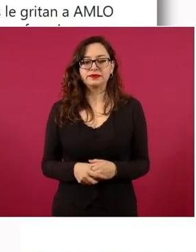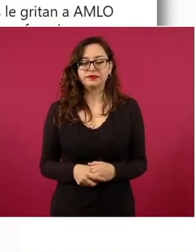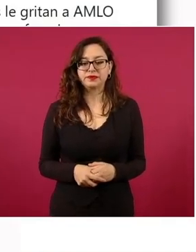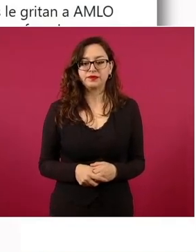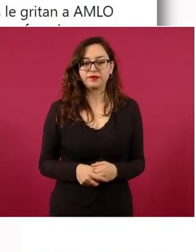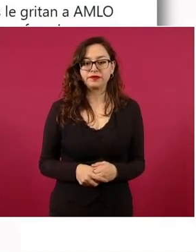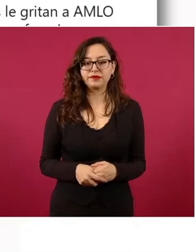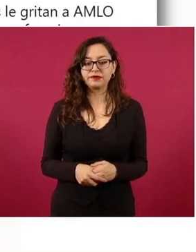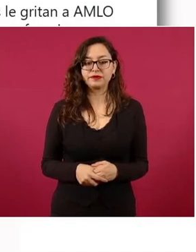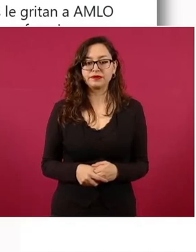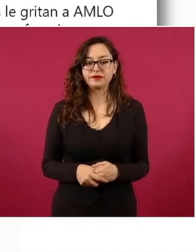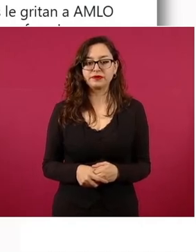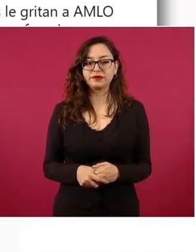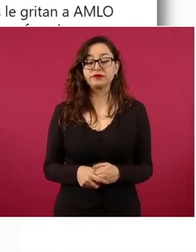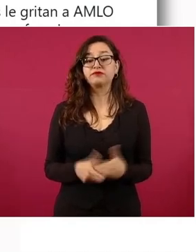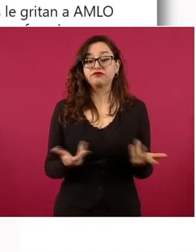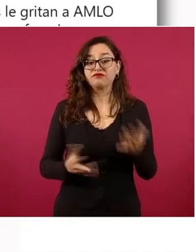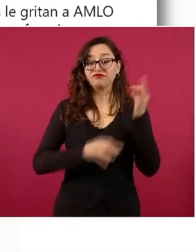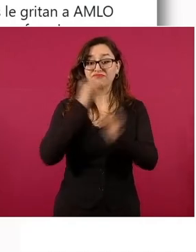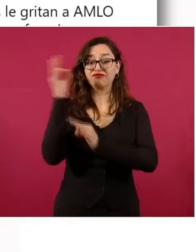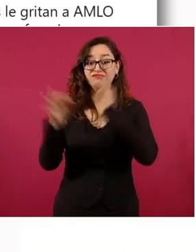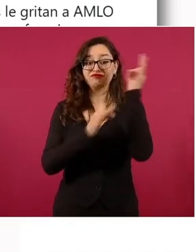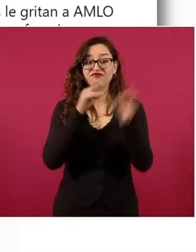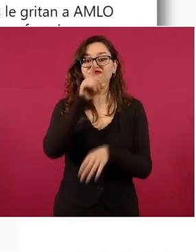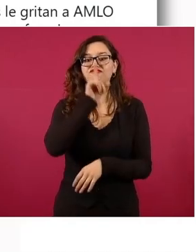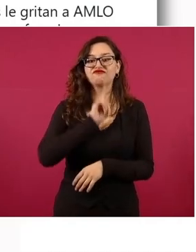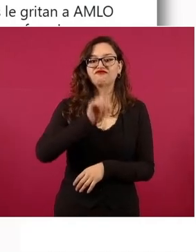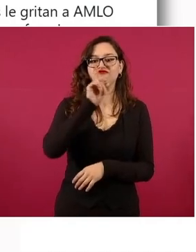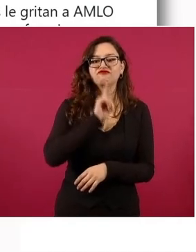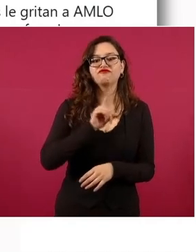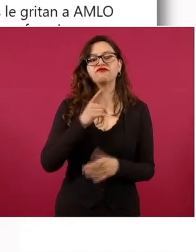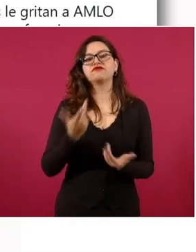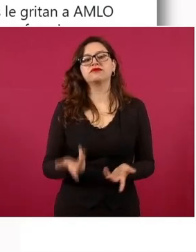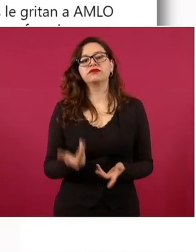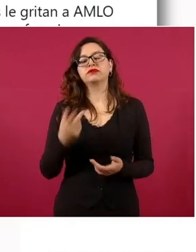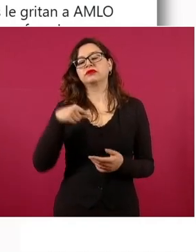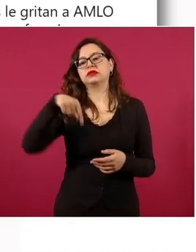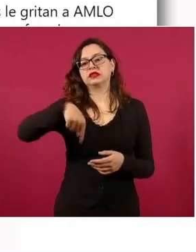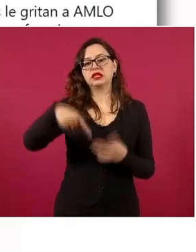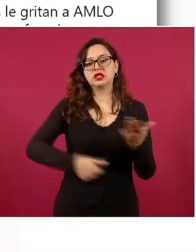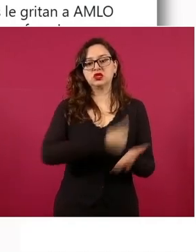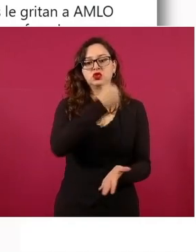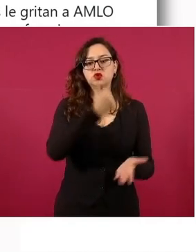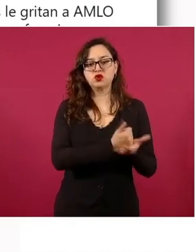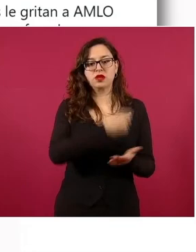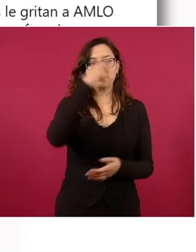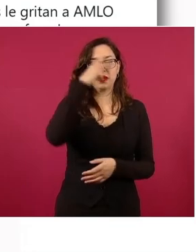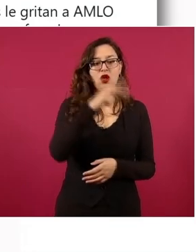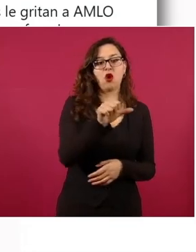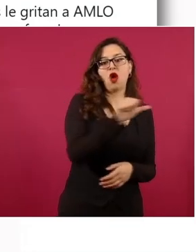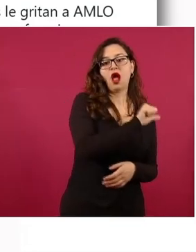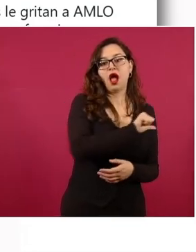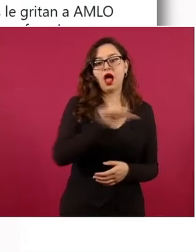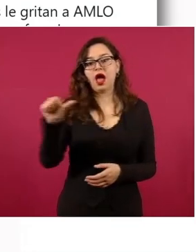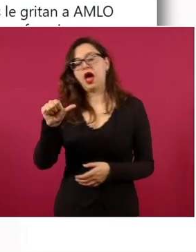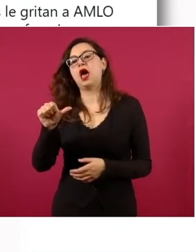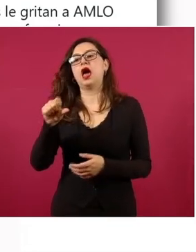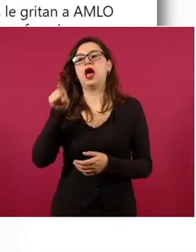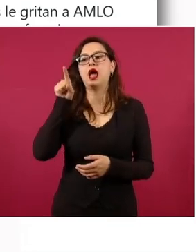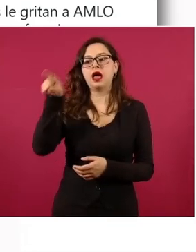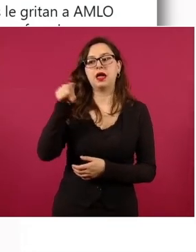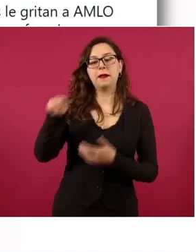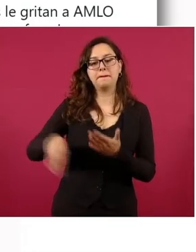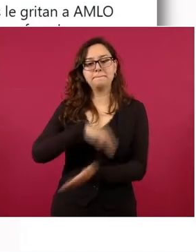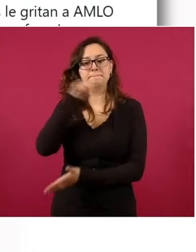desinformar. Primero, una mujer cuestionó al presidente en el vuelo de la Ciudad de México a Mérida, Yucatán, y los medios le dieron